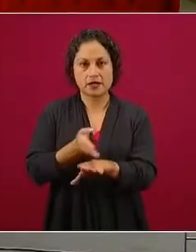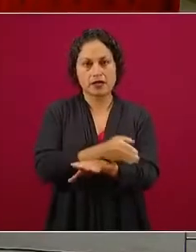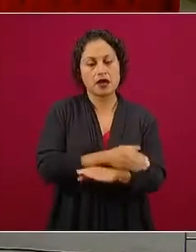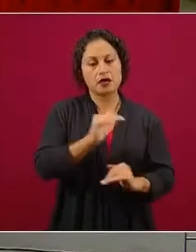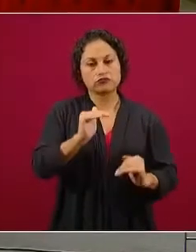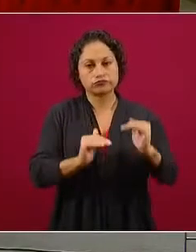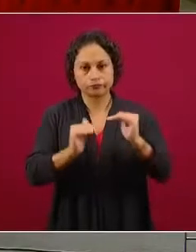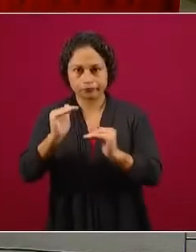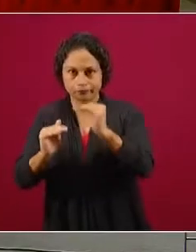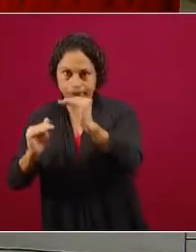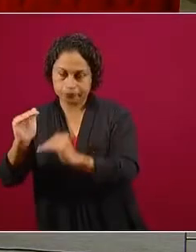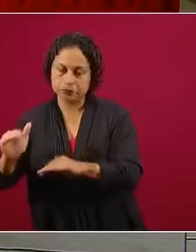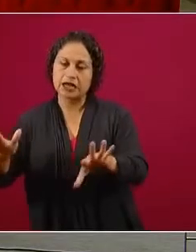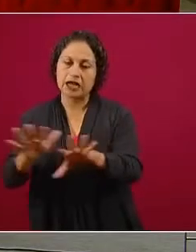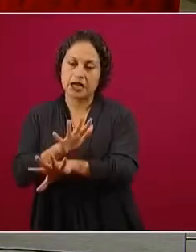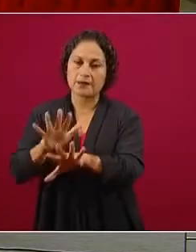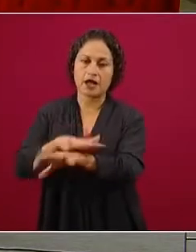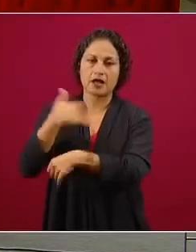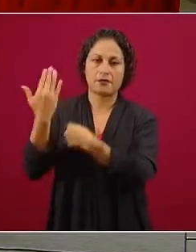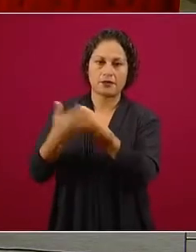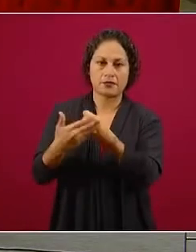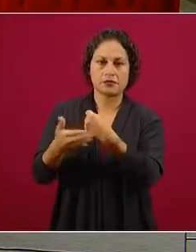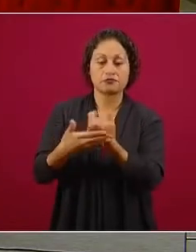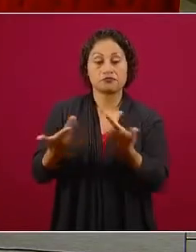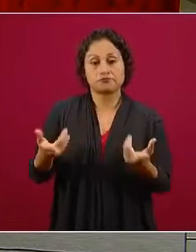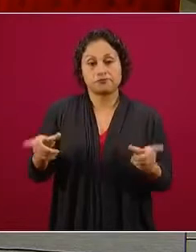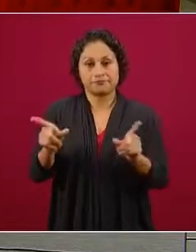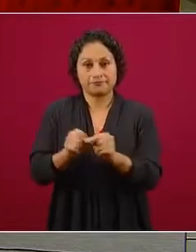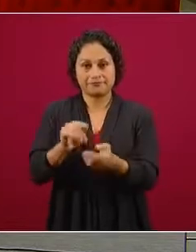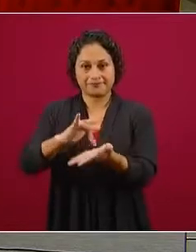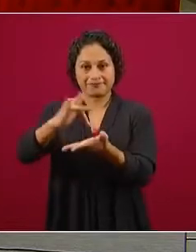un seguimiento muy puntual a la situación. Muchas gracias.